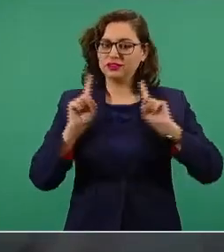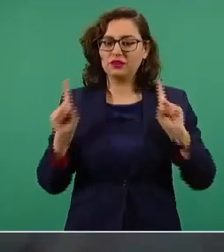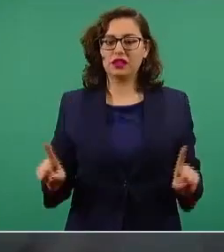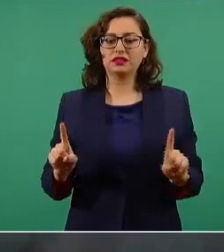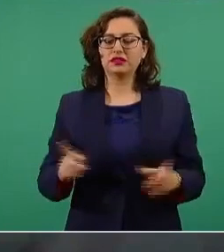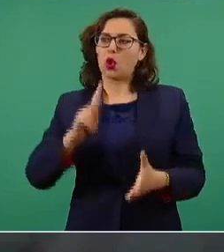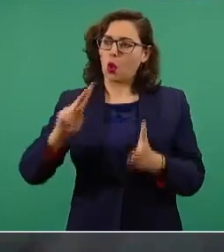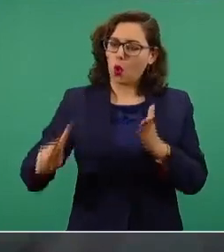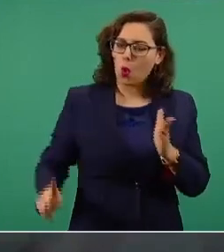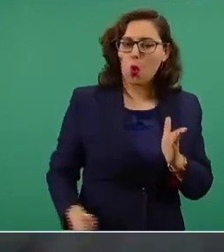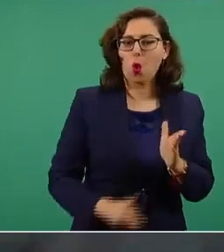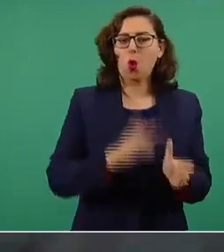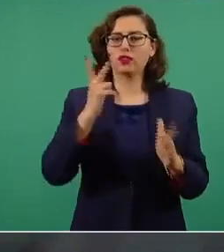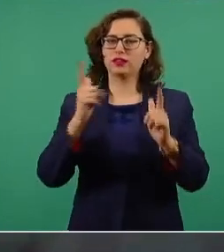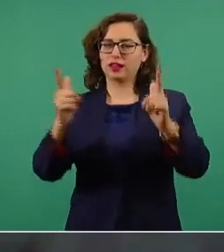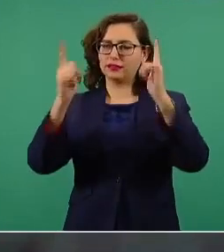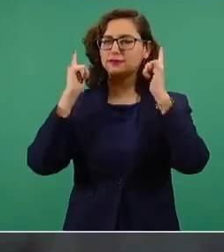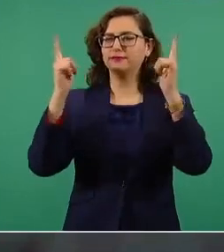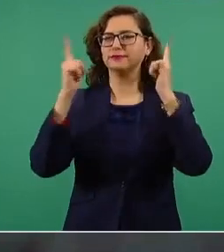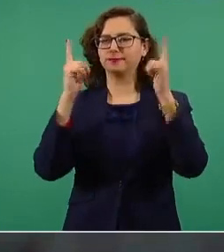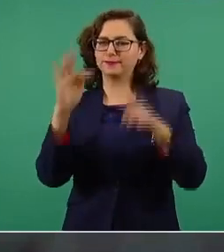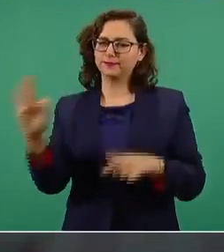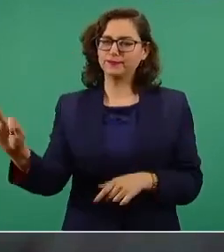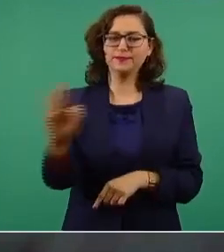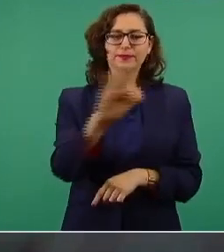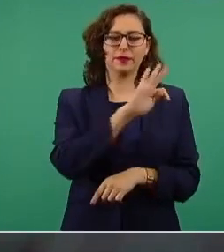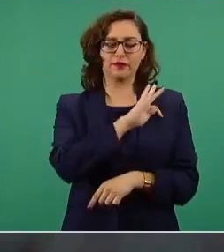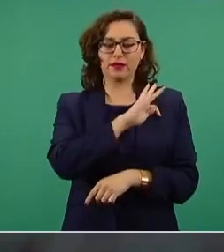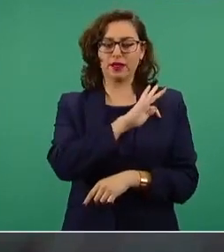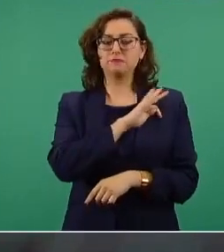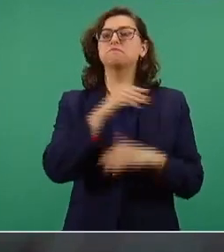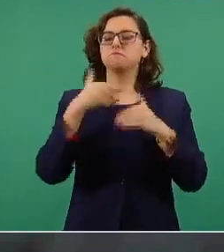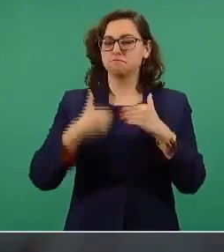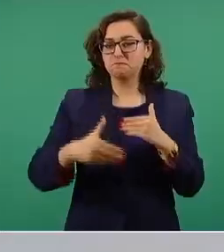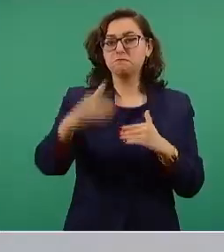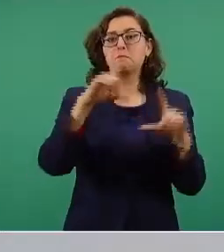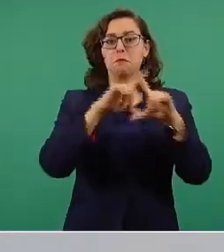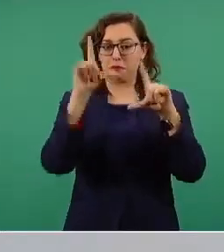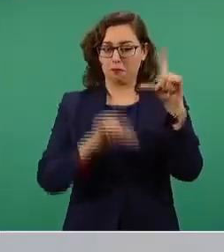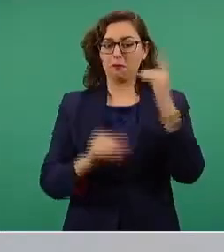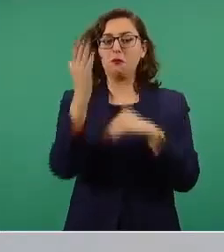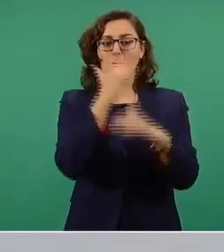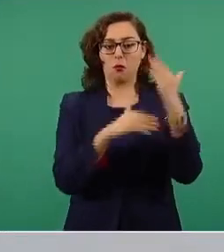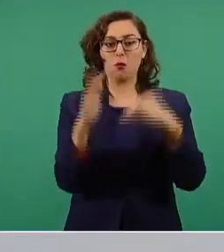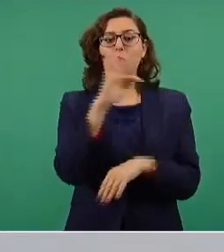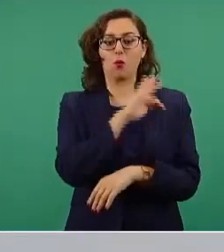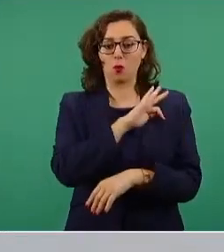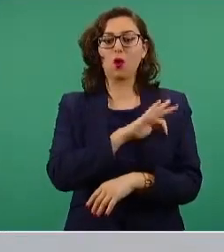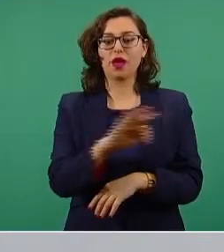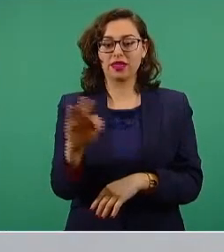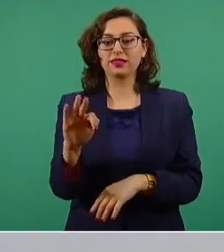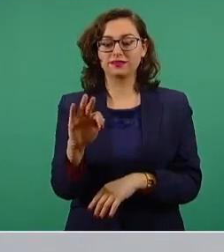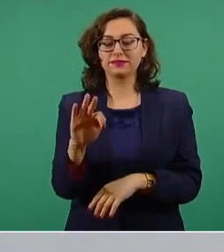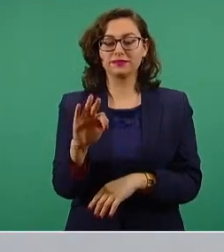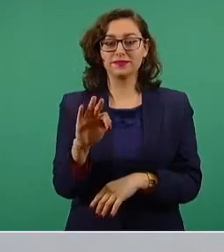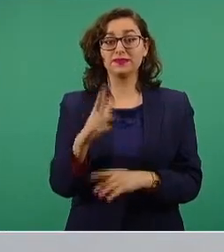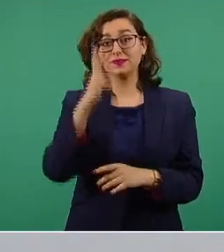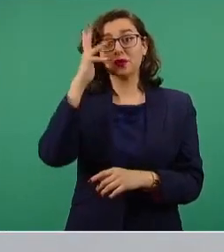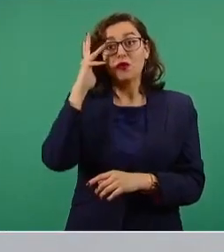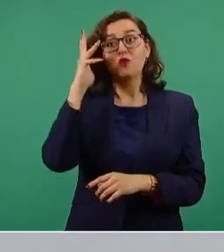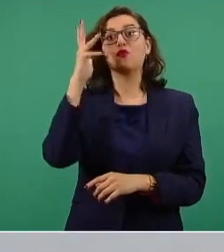esperanza, que es fe en la viabilidad del país y de su capital, y en un